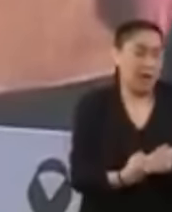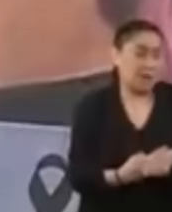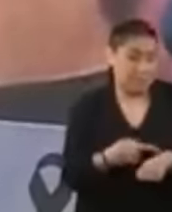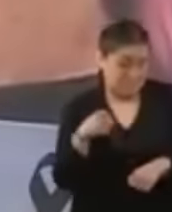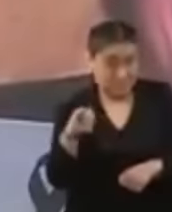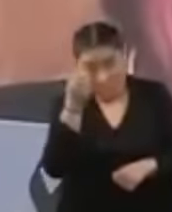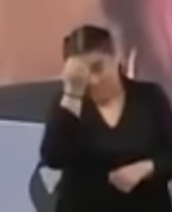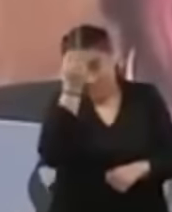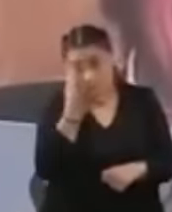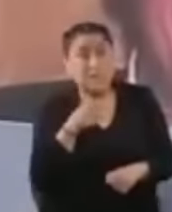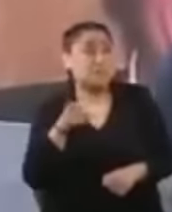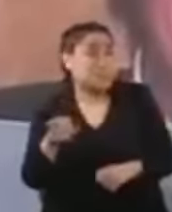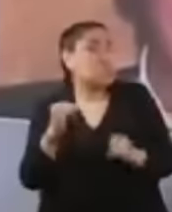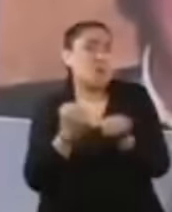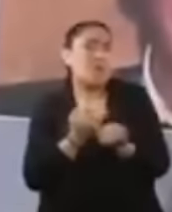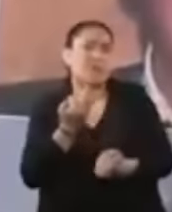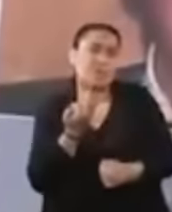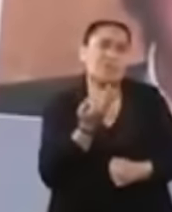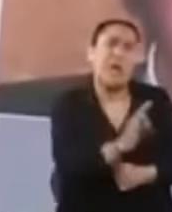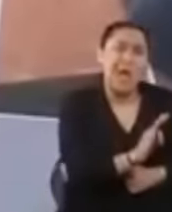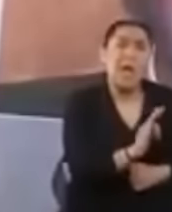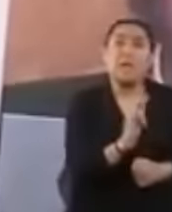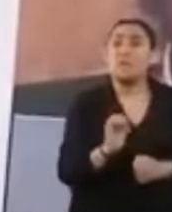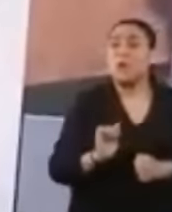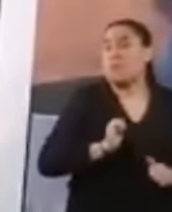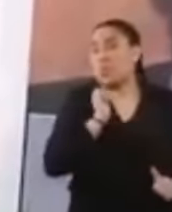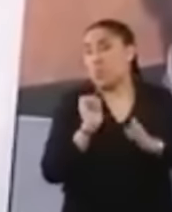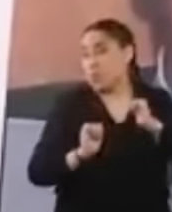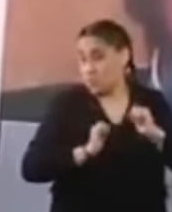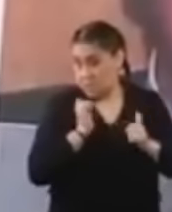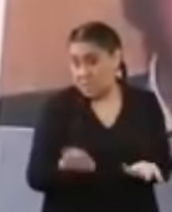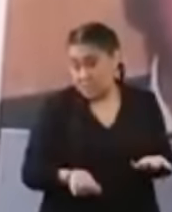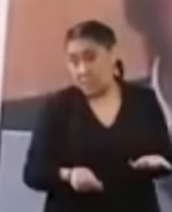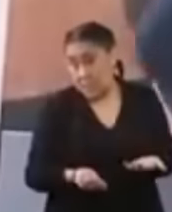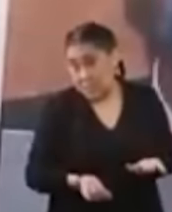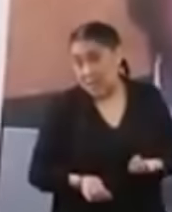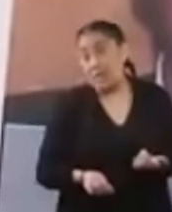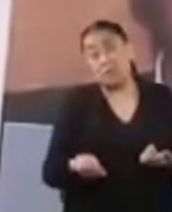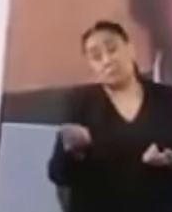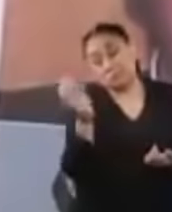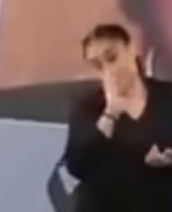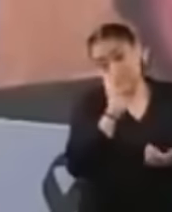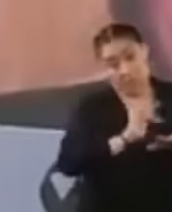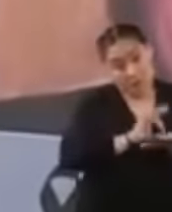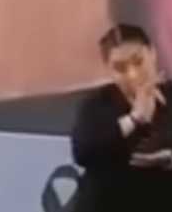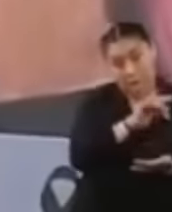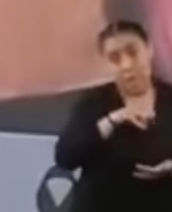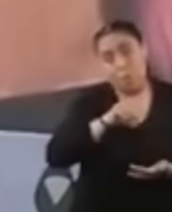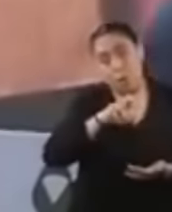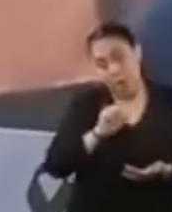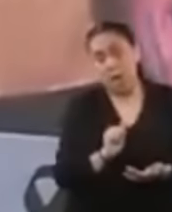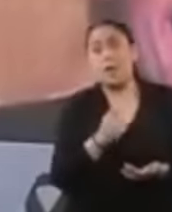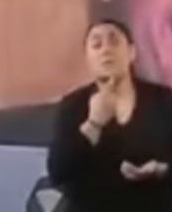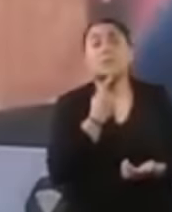olvidó que es una traidora, que es una carroñera, porque si no fuera por Morena y por Andrés Manuel López